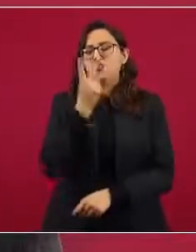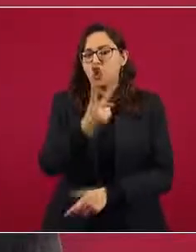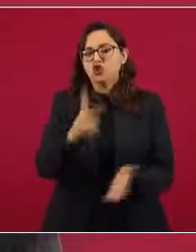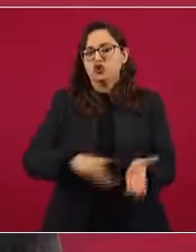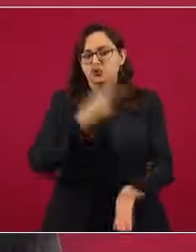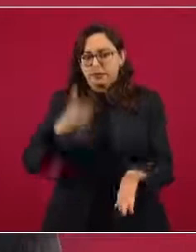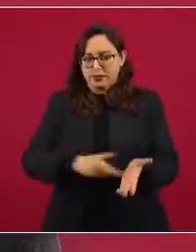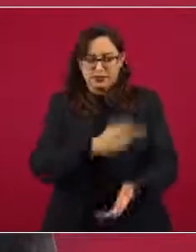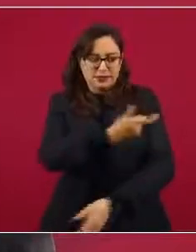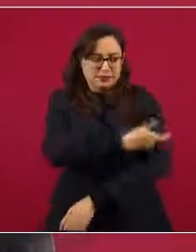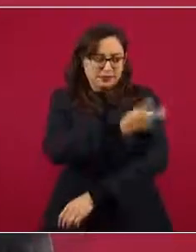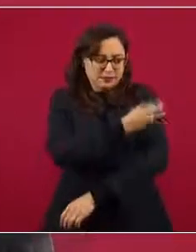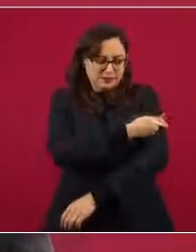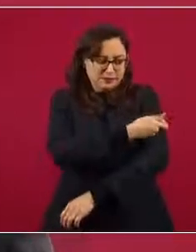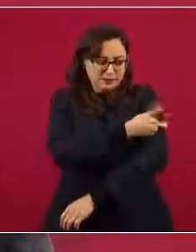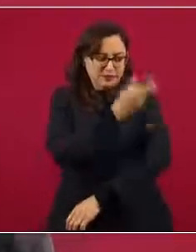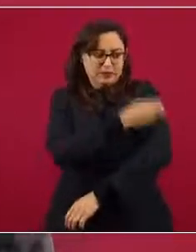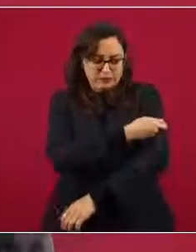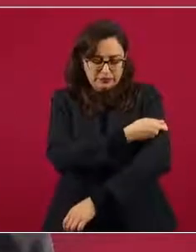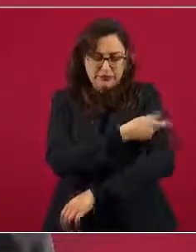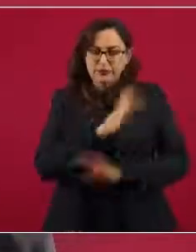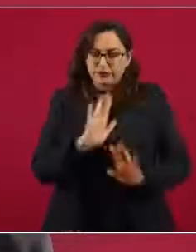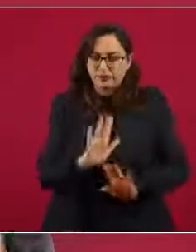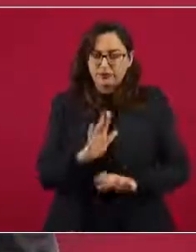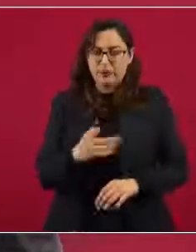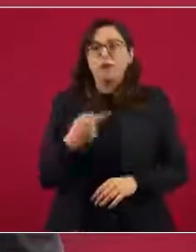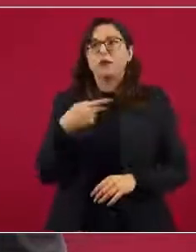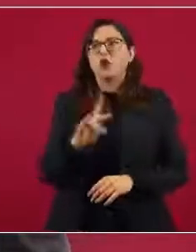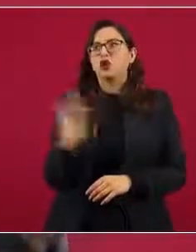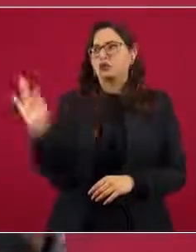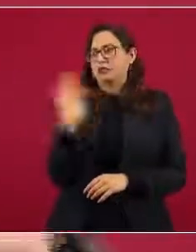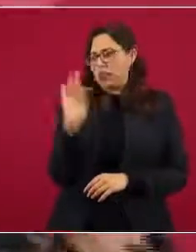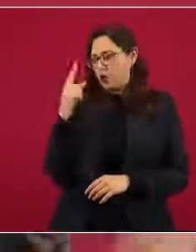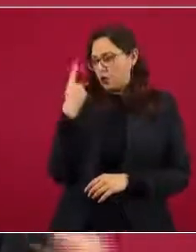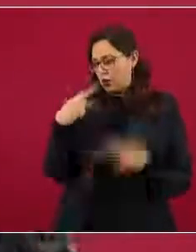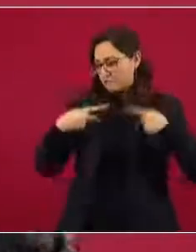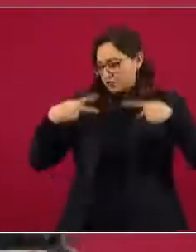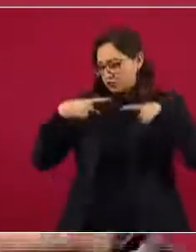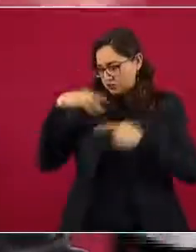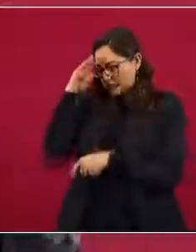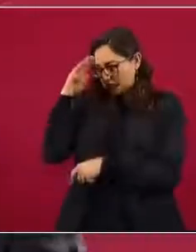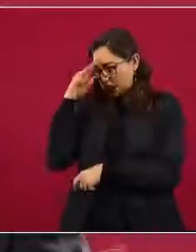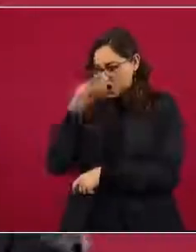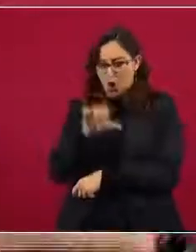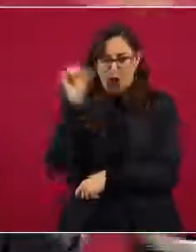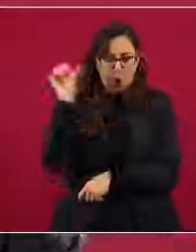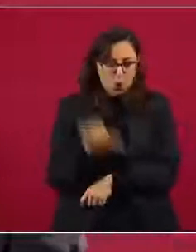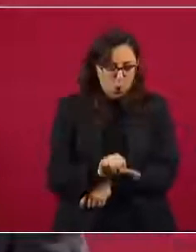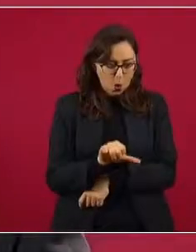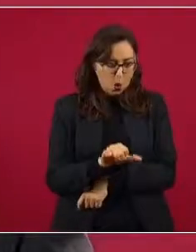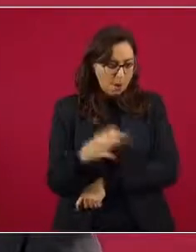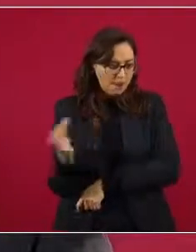CanSino, pero me estoy refiriendo a lo que usted señala, que alguien diga hoy me pongo la de Pfizer, mañana la de CanSino, mañana la de